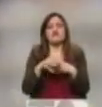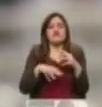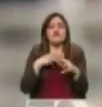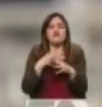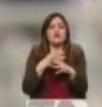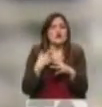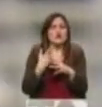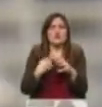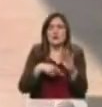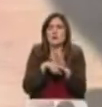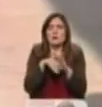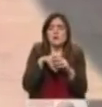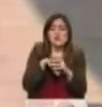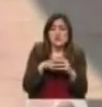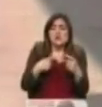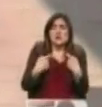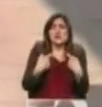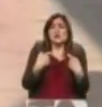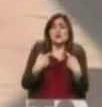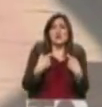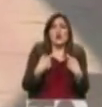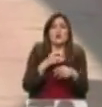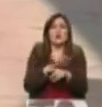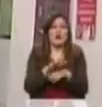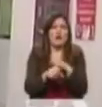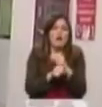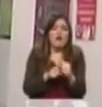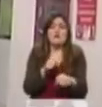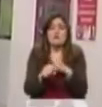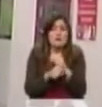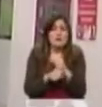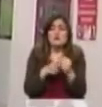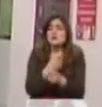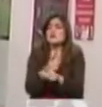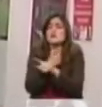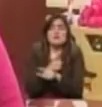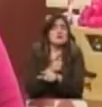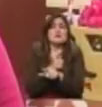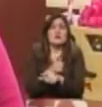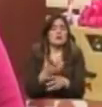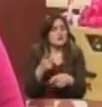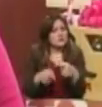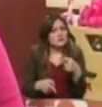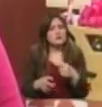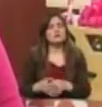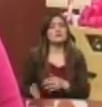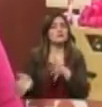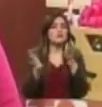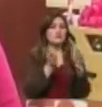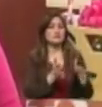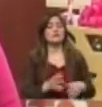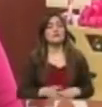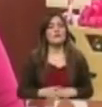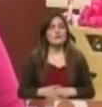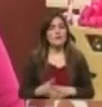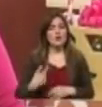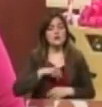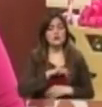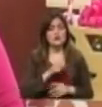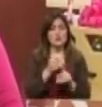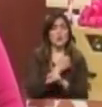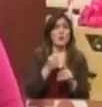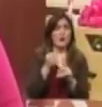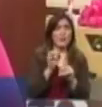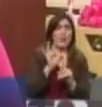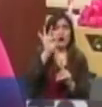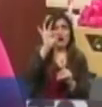oscuro en el que los abusados han estado encasillados por años sin poder hacer nada. Lo que nosotros podemos identificar es los índices de